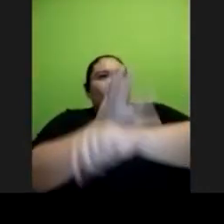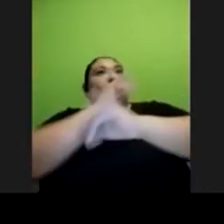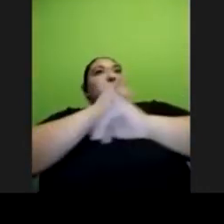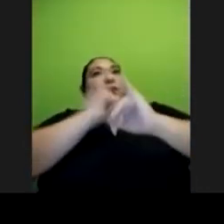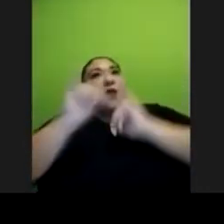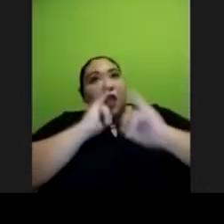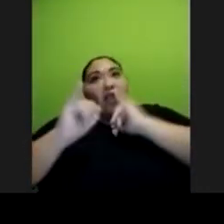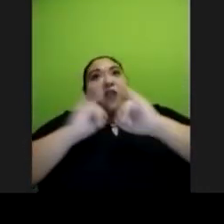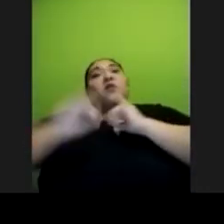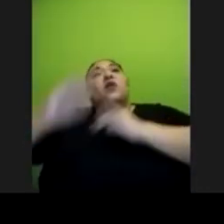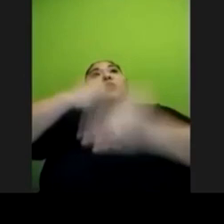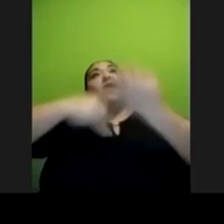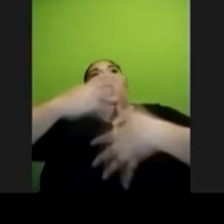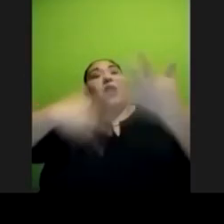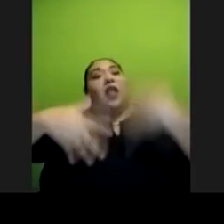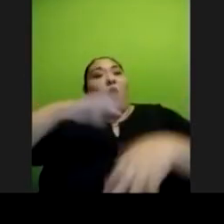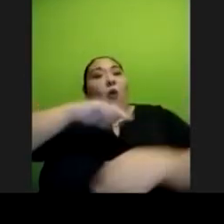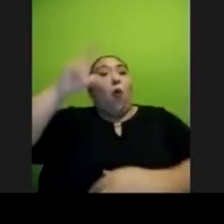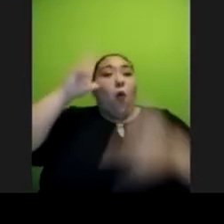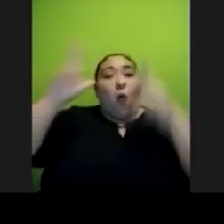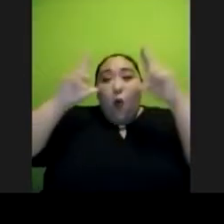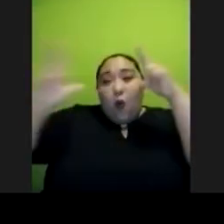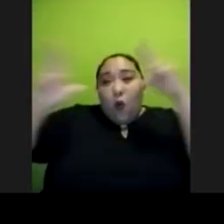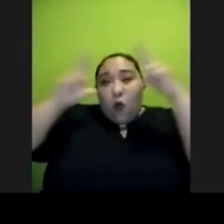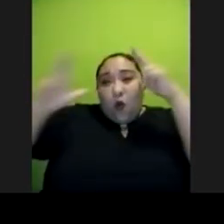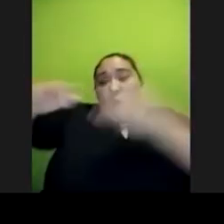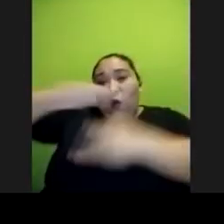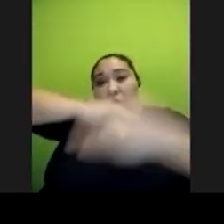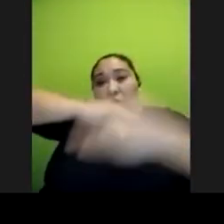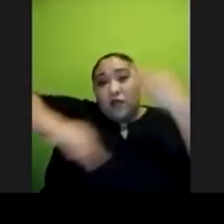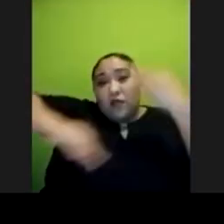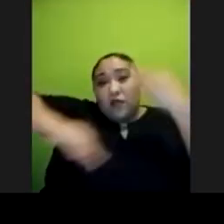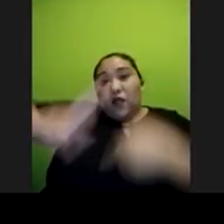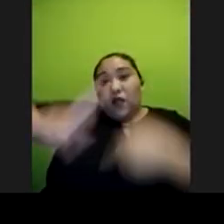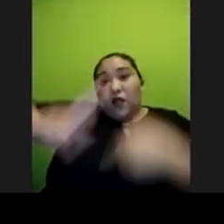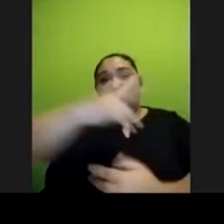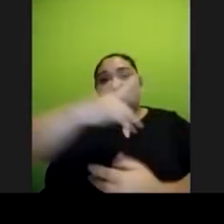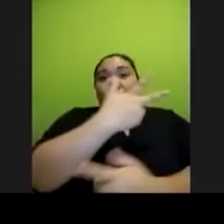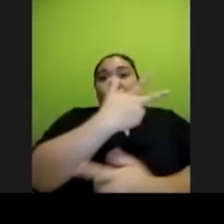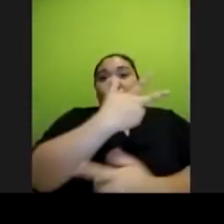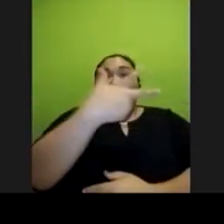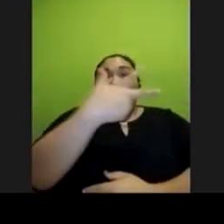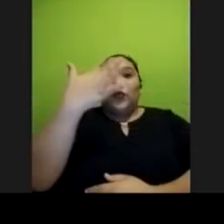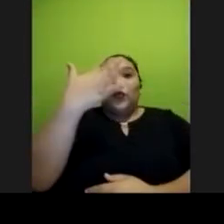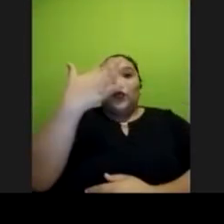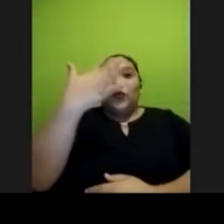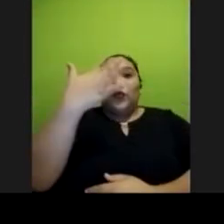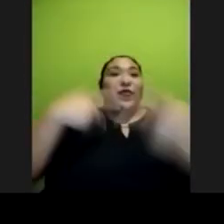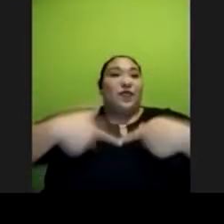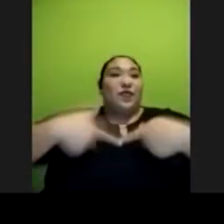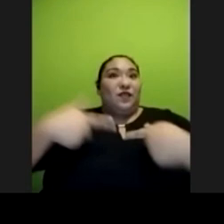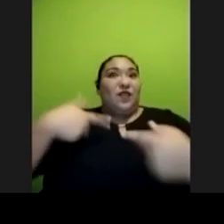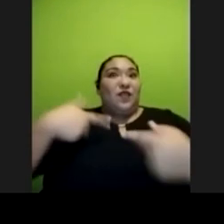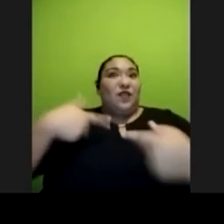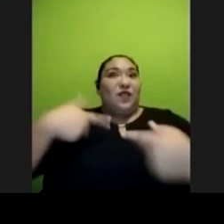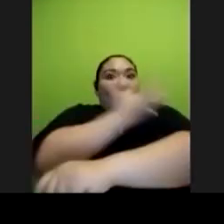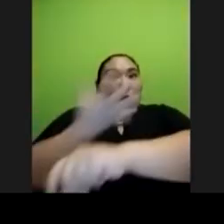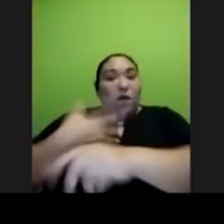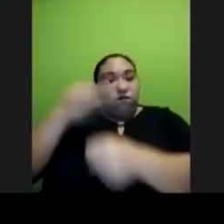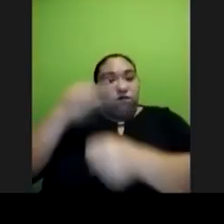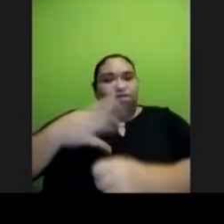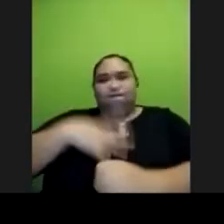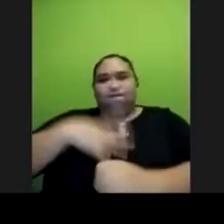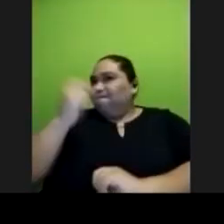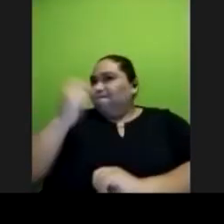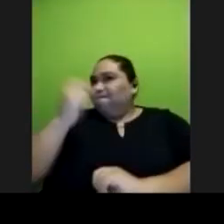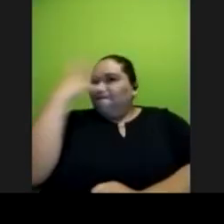señas. Hola, y a todas las personas, 850 personas que nos están acompañando, qué increíble. Creo que lo que Esmeralda pregunta y dice